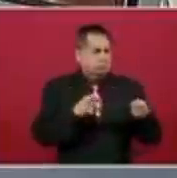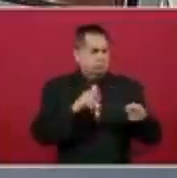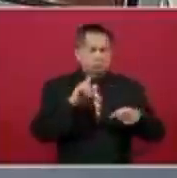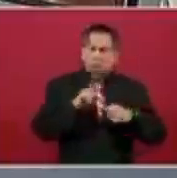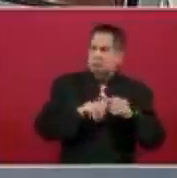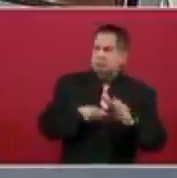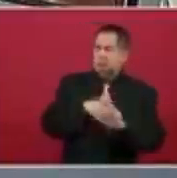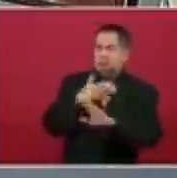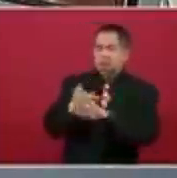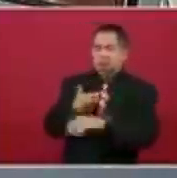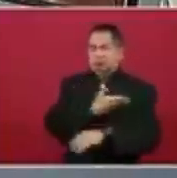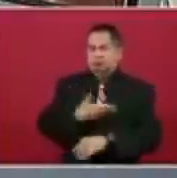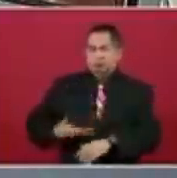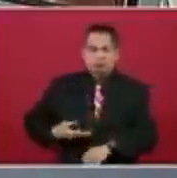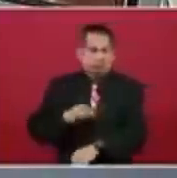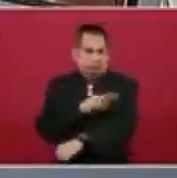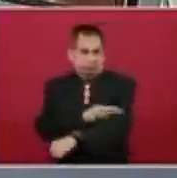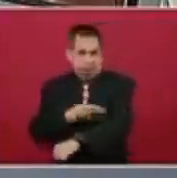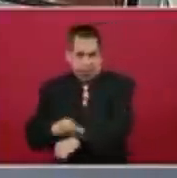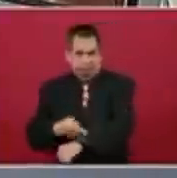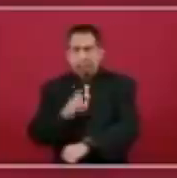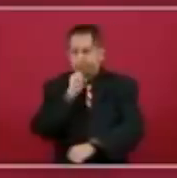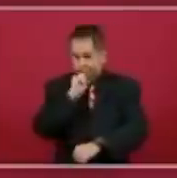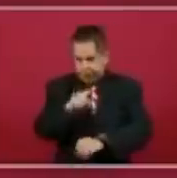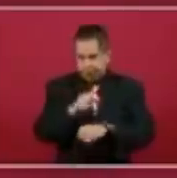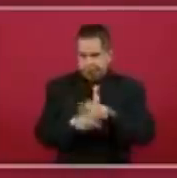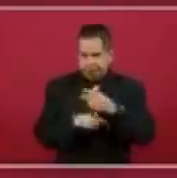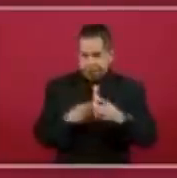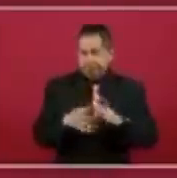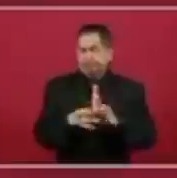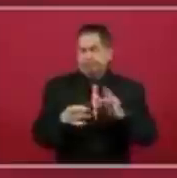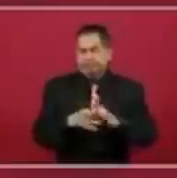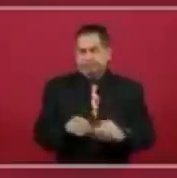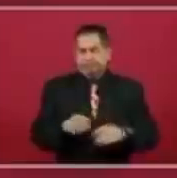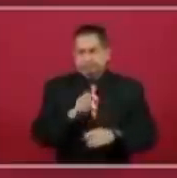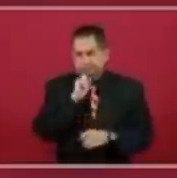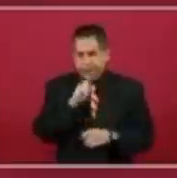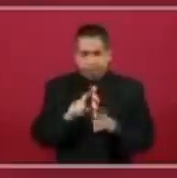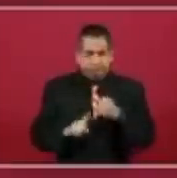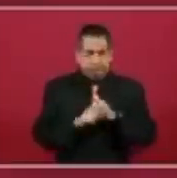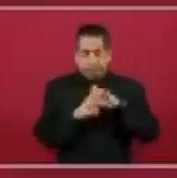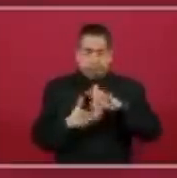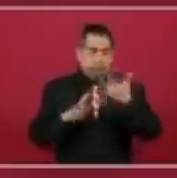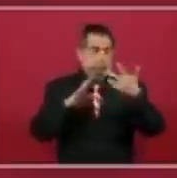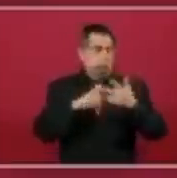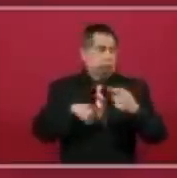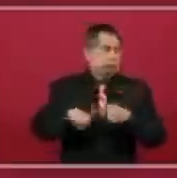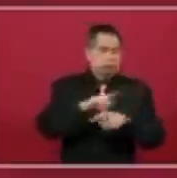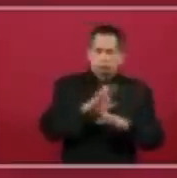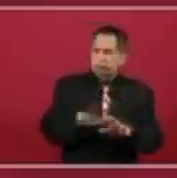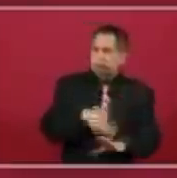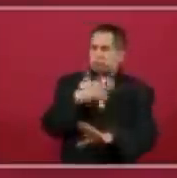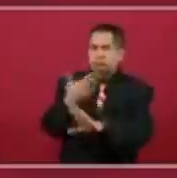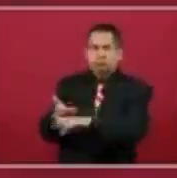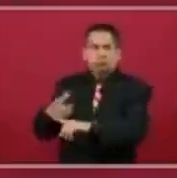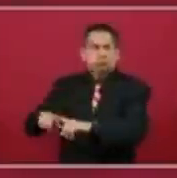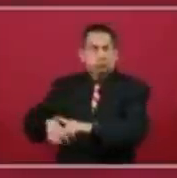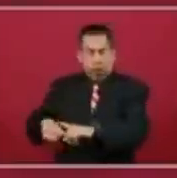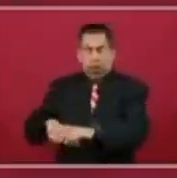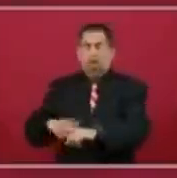el presidente Madero. Desde que se da ese golpe de Estado, desde que